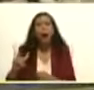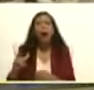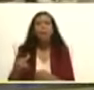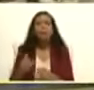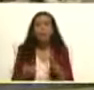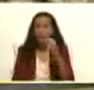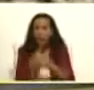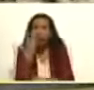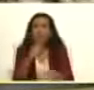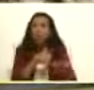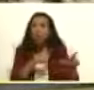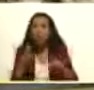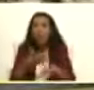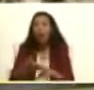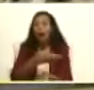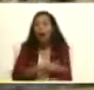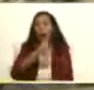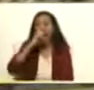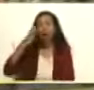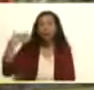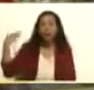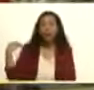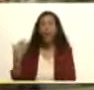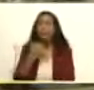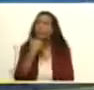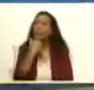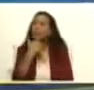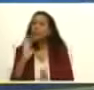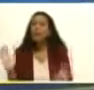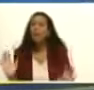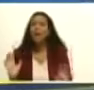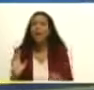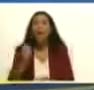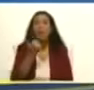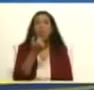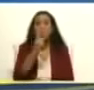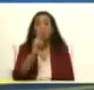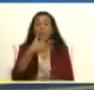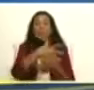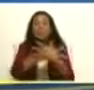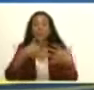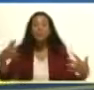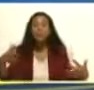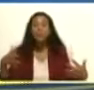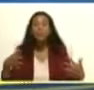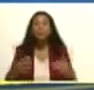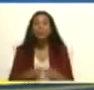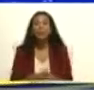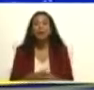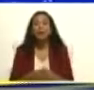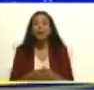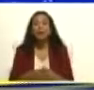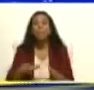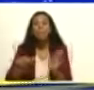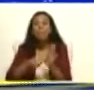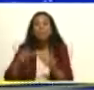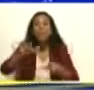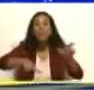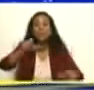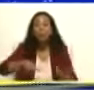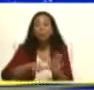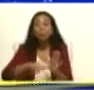existentes le llegan aproximadamente a 12 millones de vecinos y